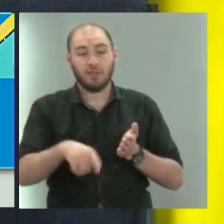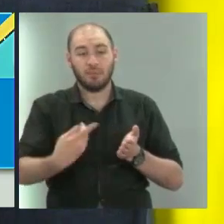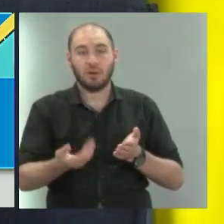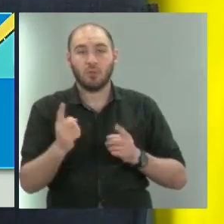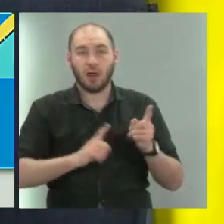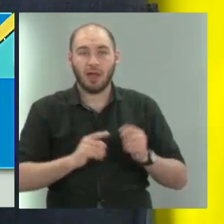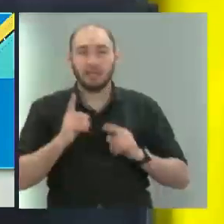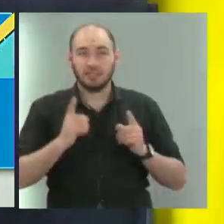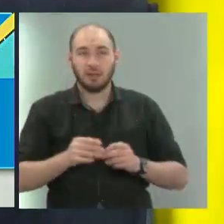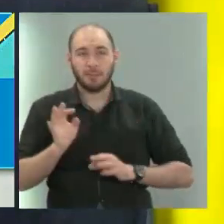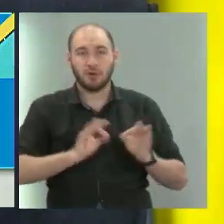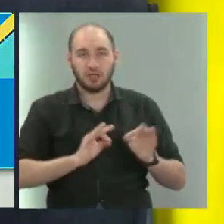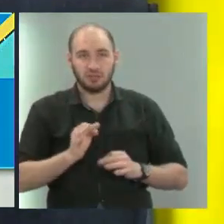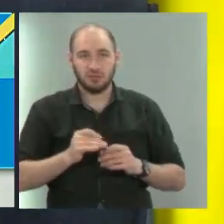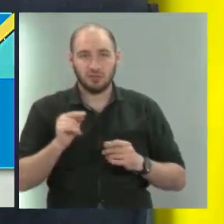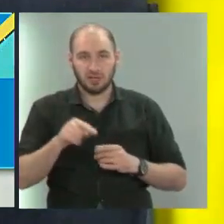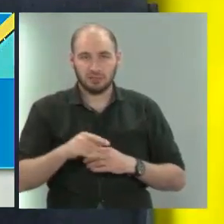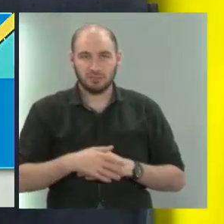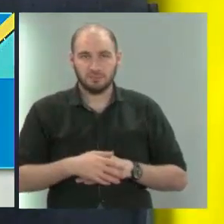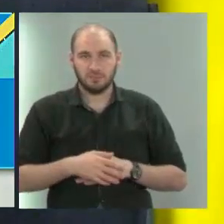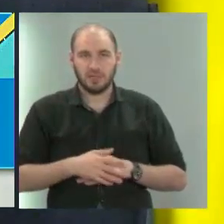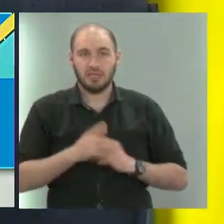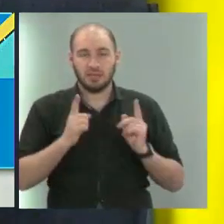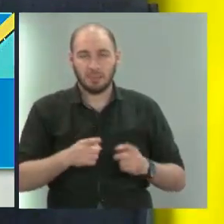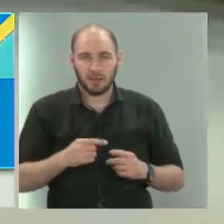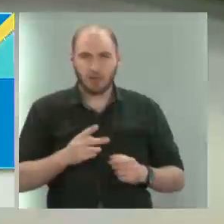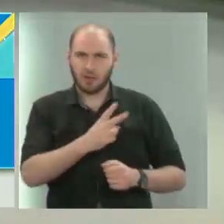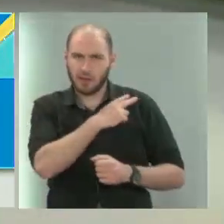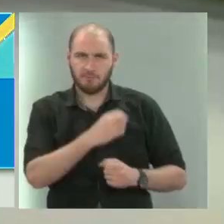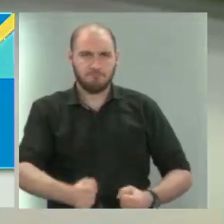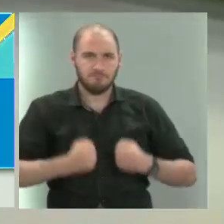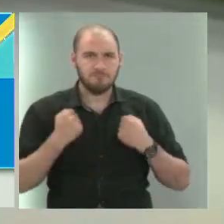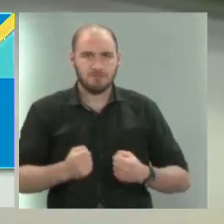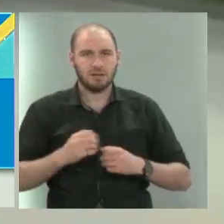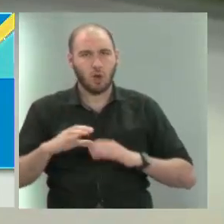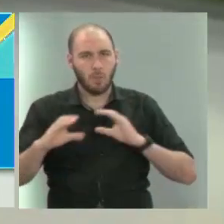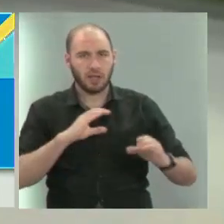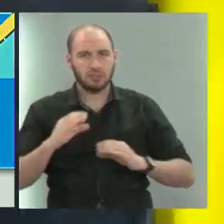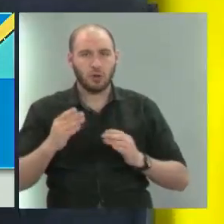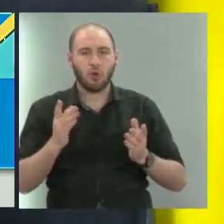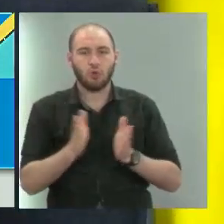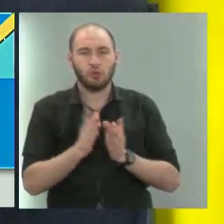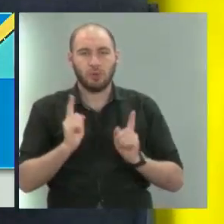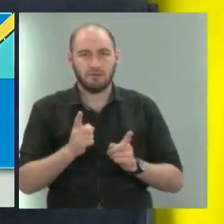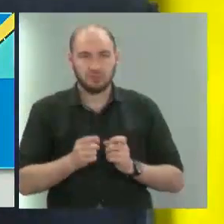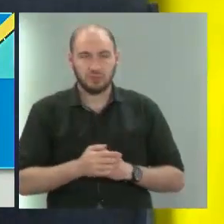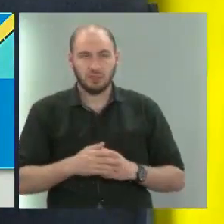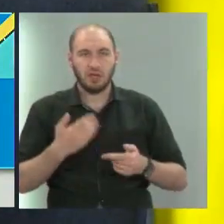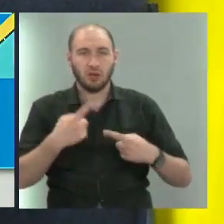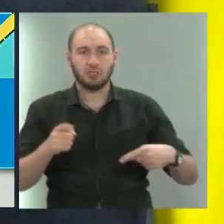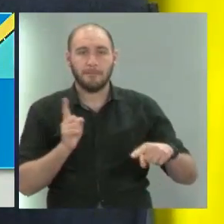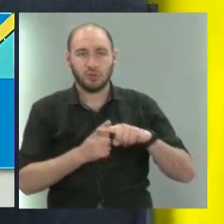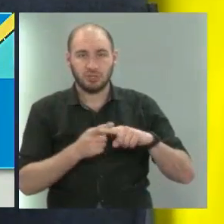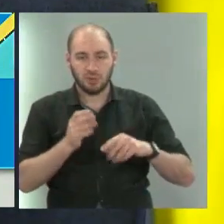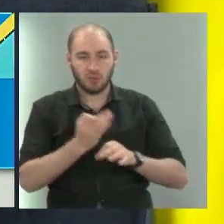Y seguramente con un proyecto de esa naturaleza y con un fuerte liderazgo y una buena comunicación con los docentes, van a haber resultados